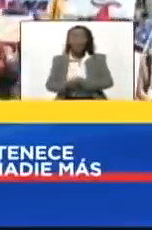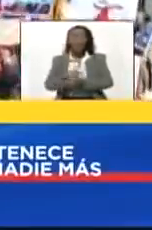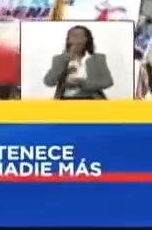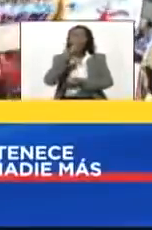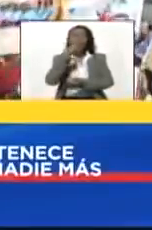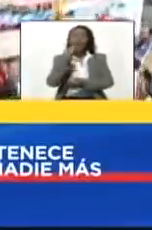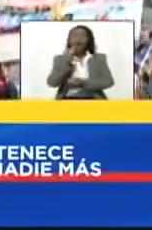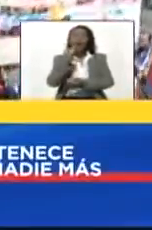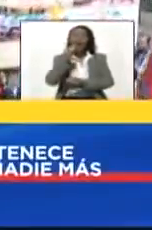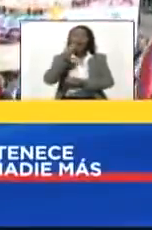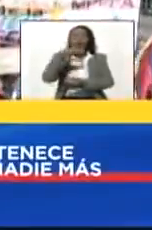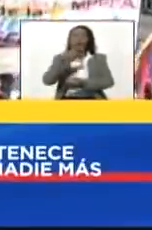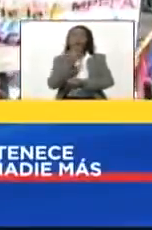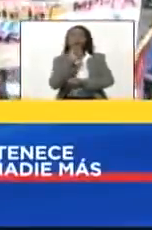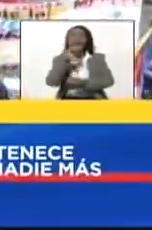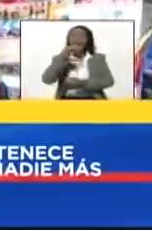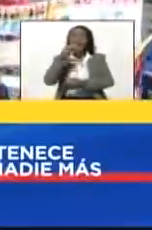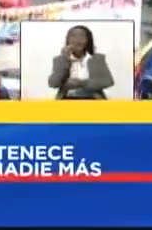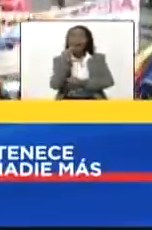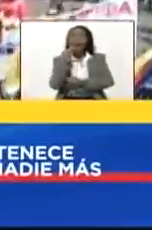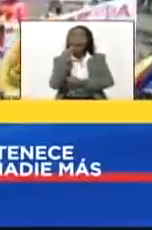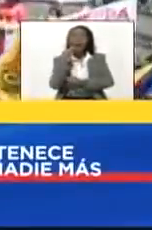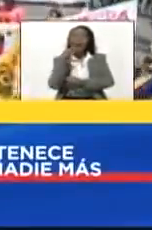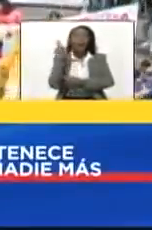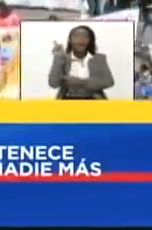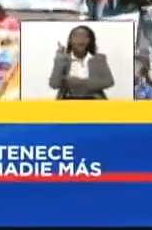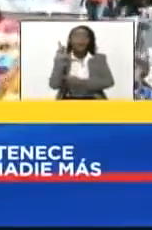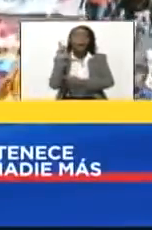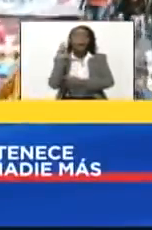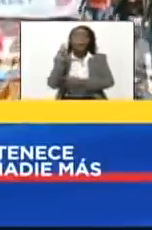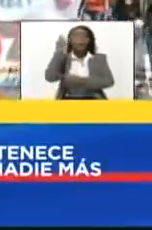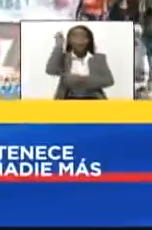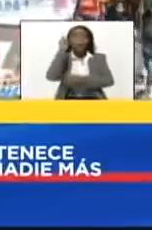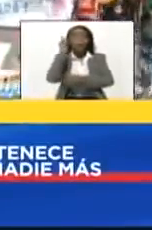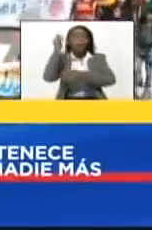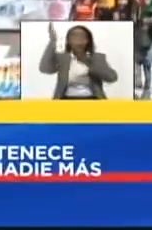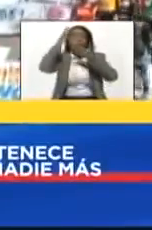Taína González, diputada Guayú, Taína,